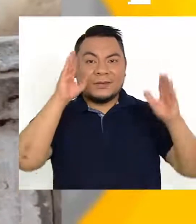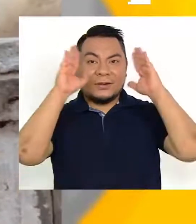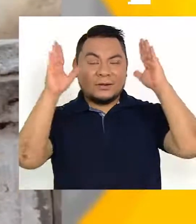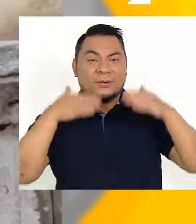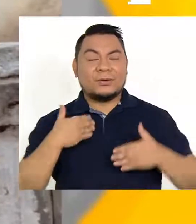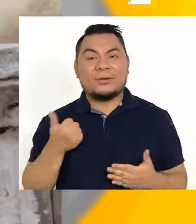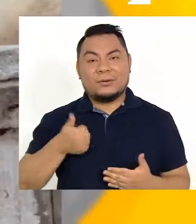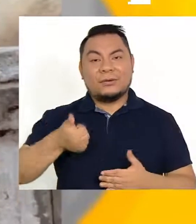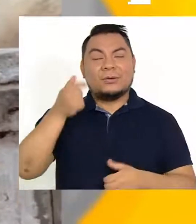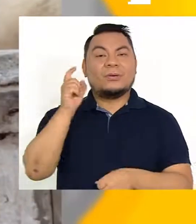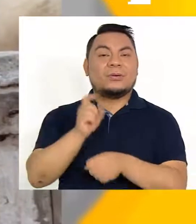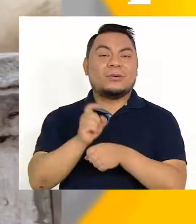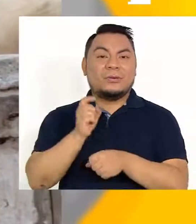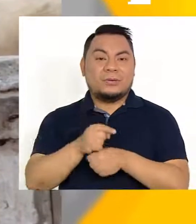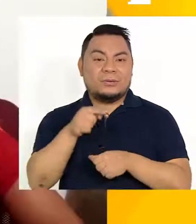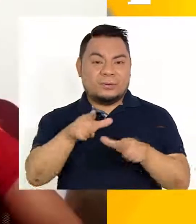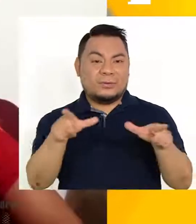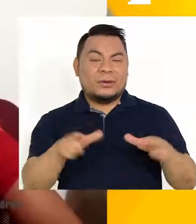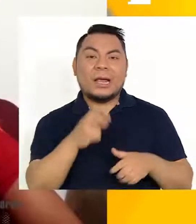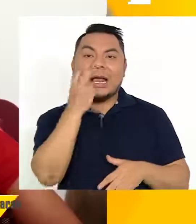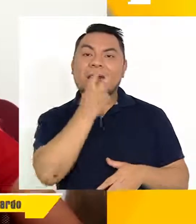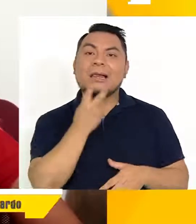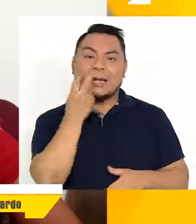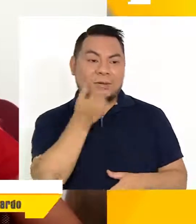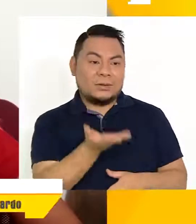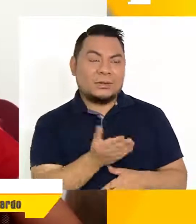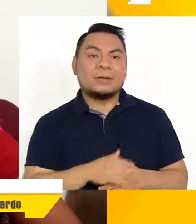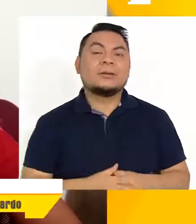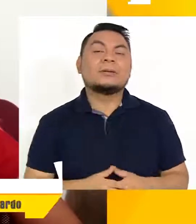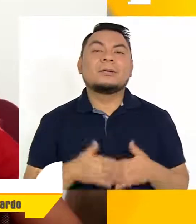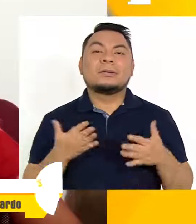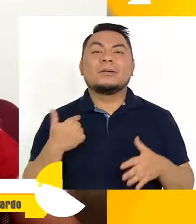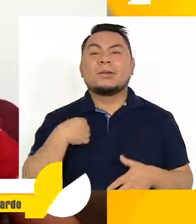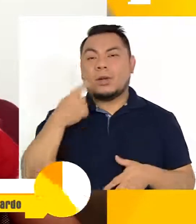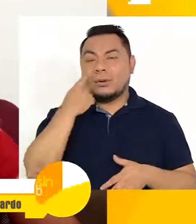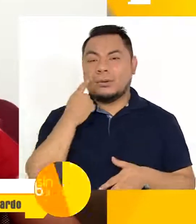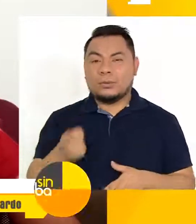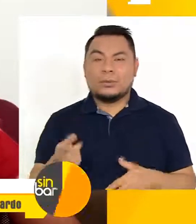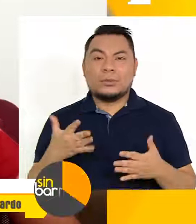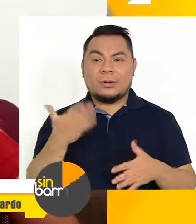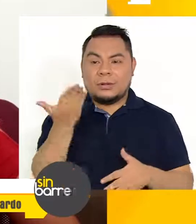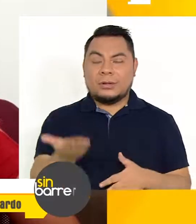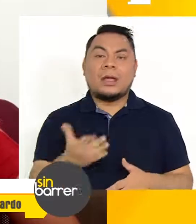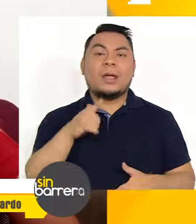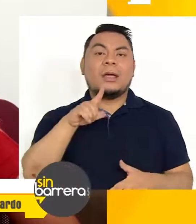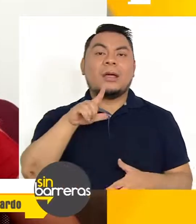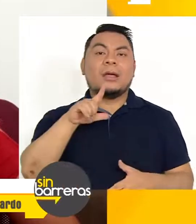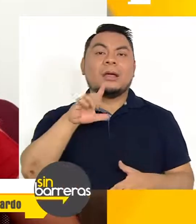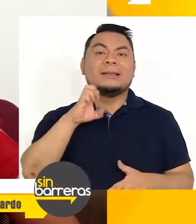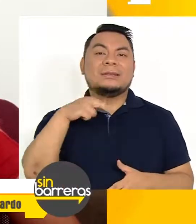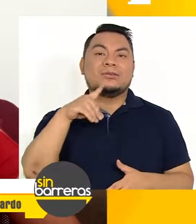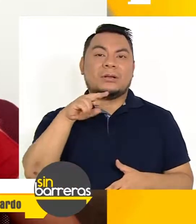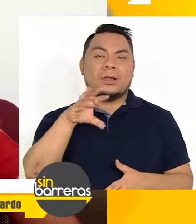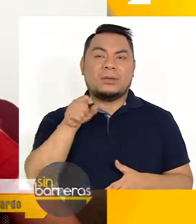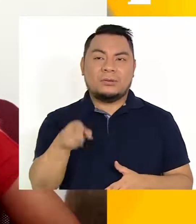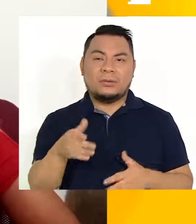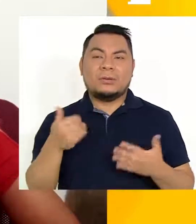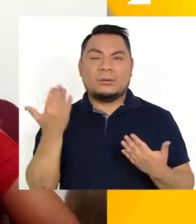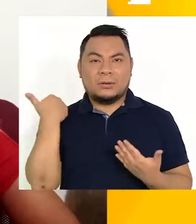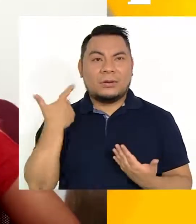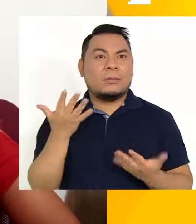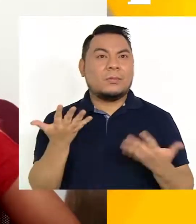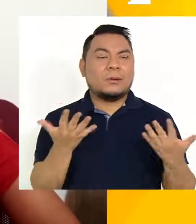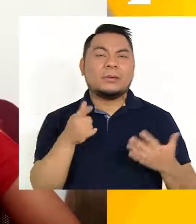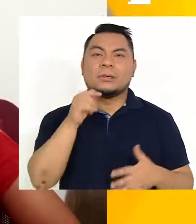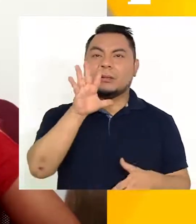Soy la licenciada Alicia Carranza, terapeuta de lenguaje. Yo lo conocí a Leonardo en la etapa